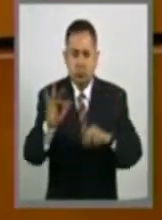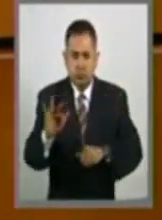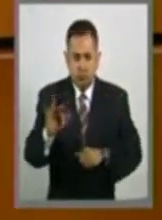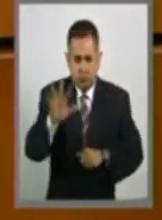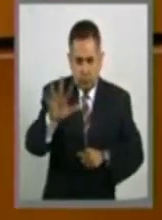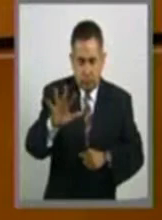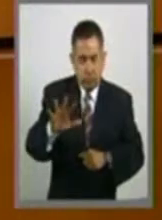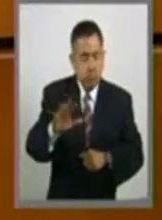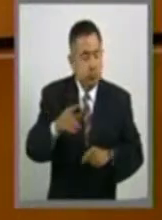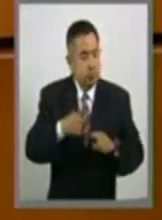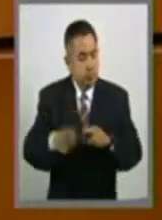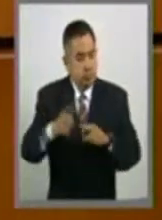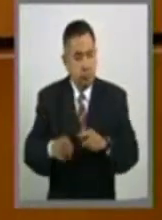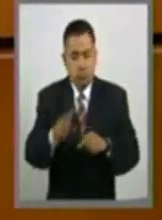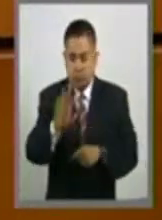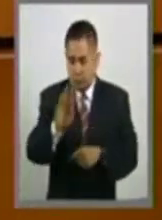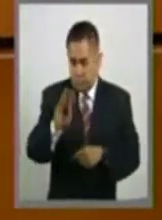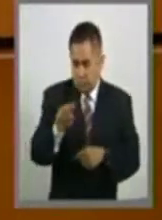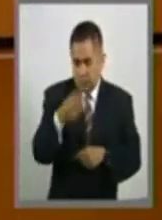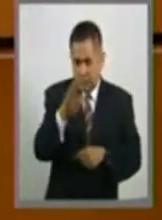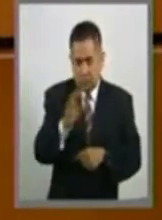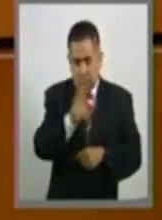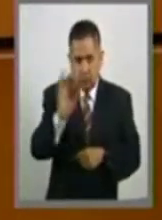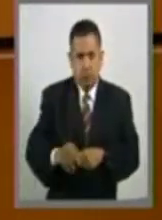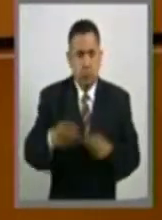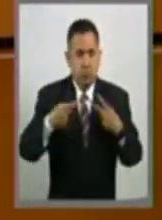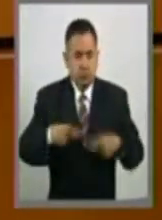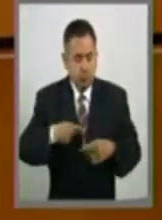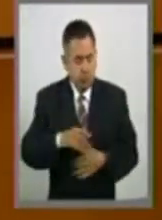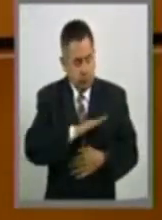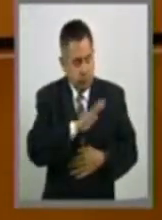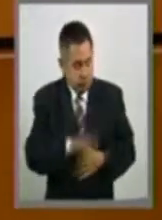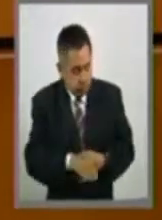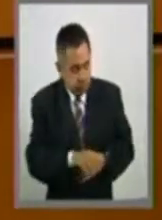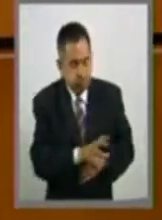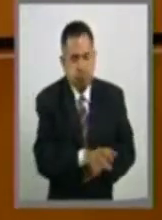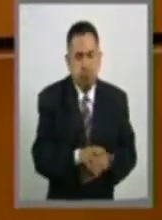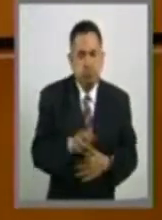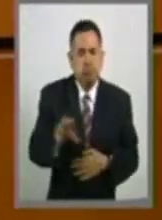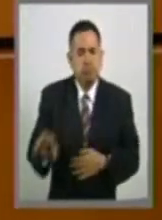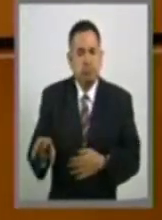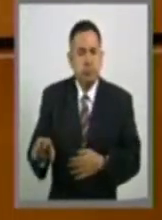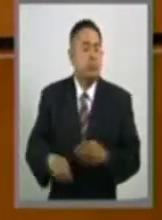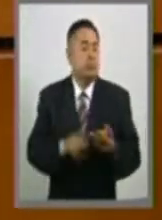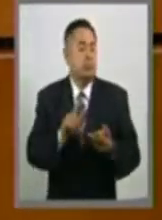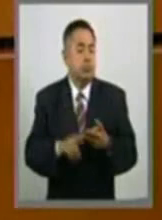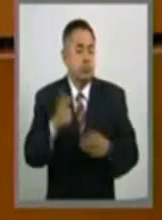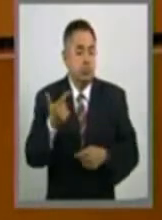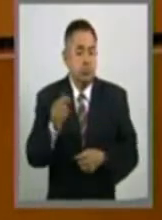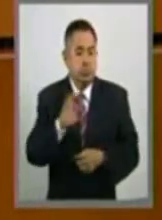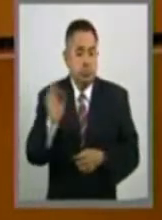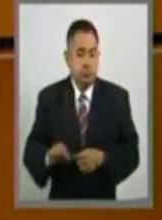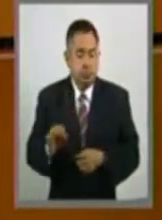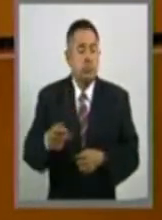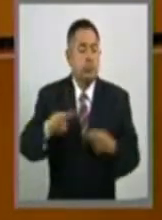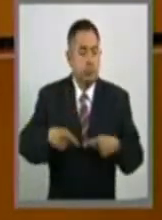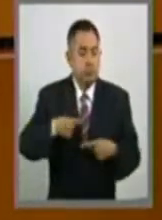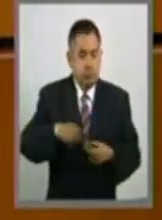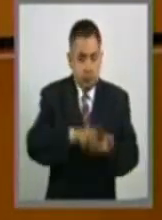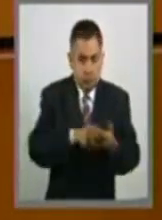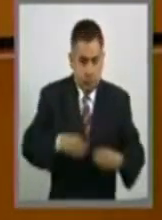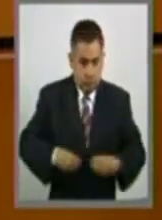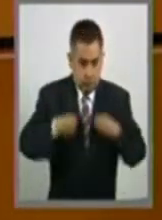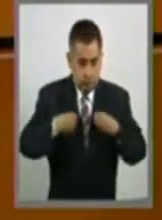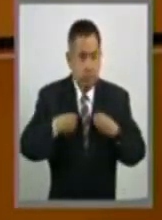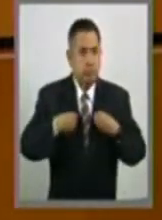1.845, el 93% de donantes fallecidos y el 7% de donantes